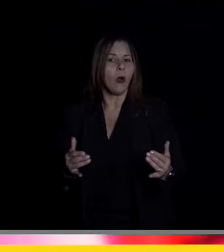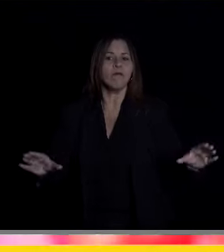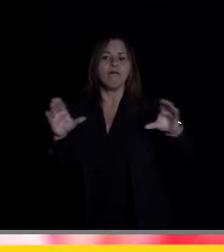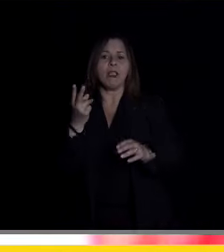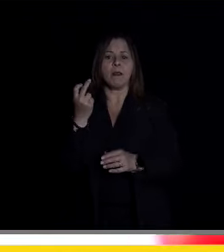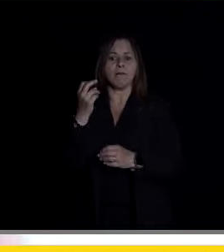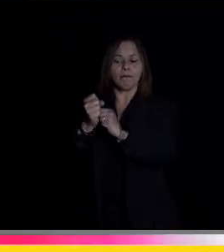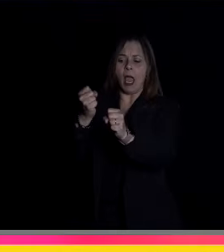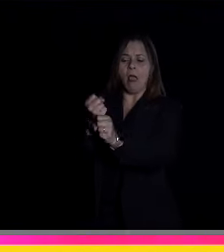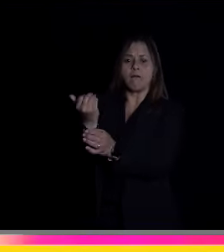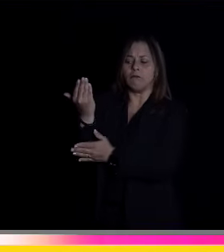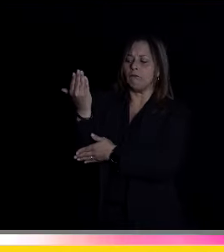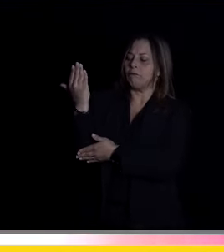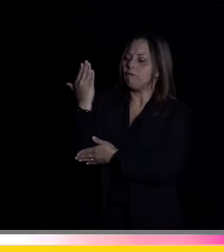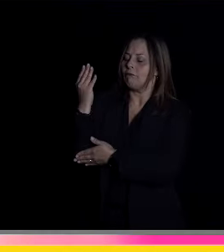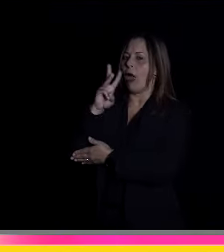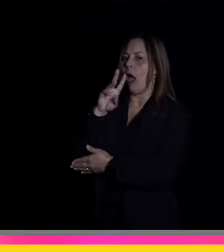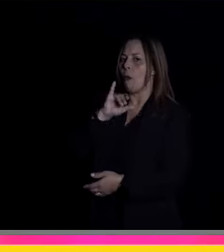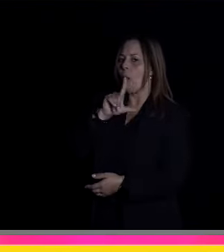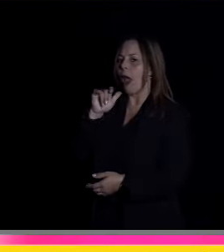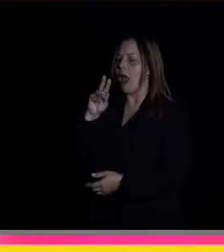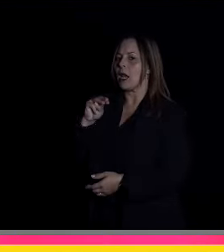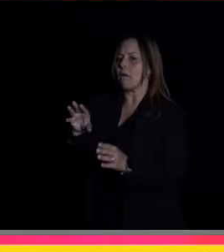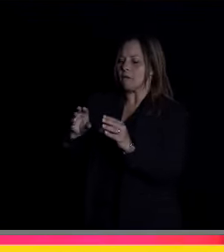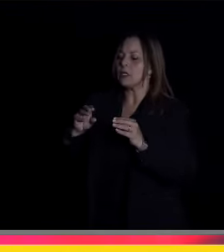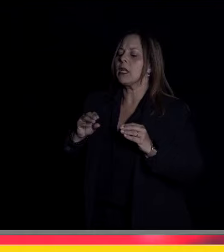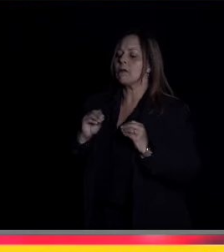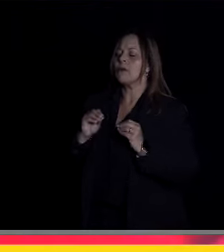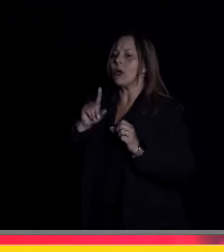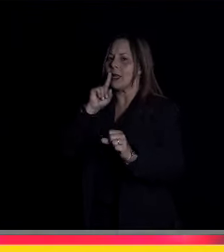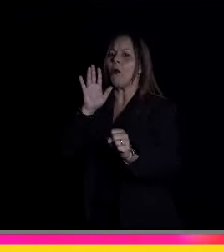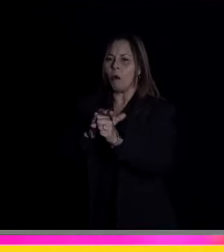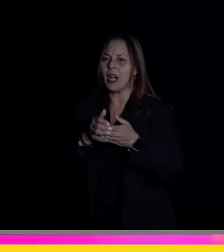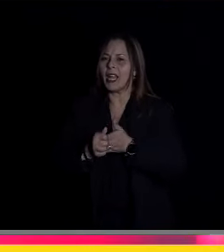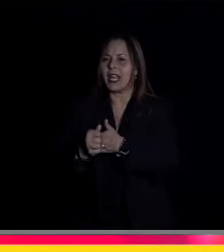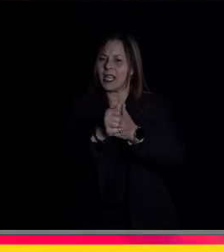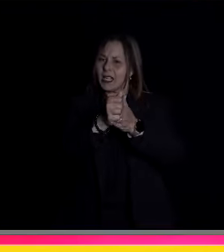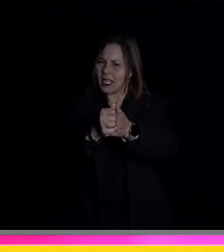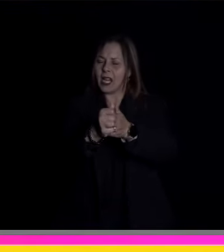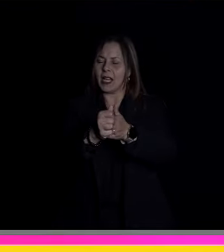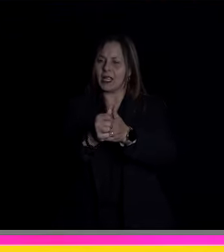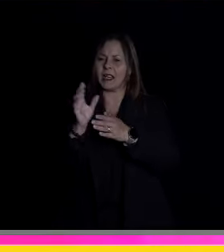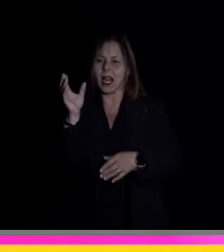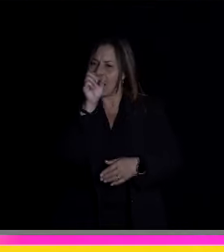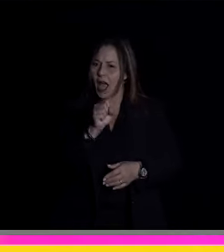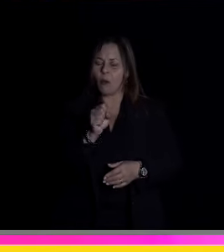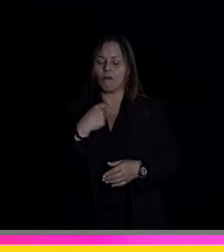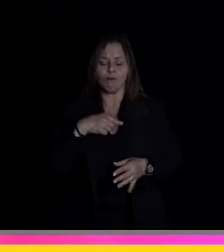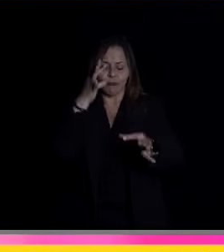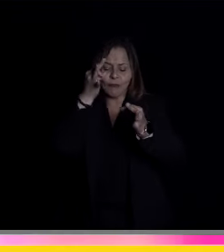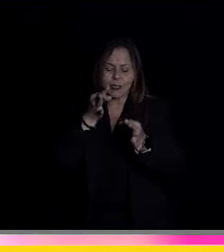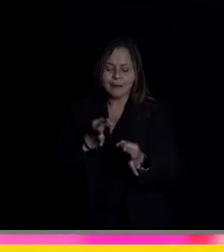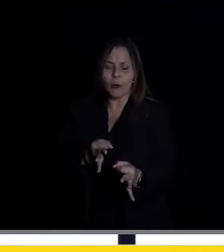12 años, William Miranda Torres asumió el compromiso de guiar los destinos de la ciudad criolla de Caguas. Estoy